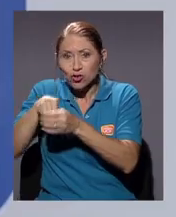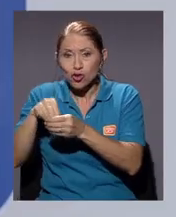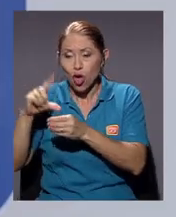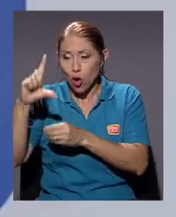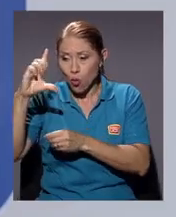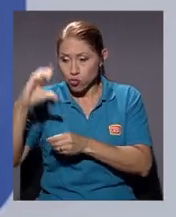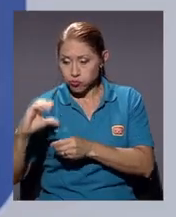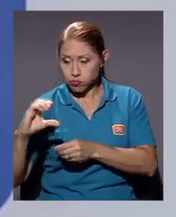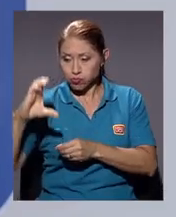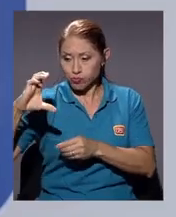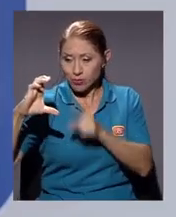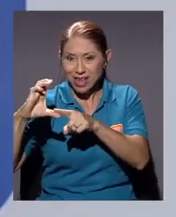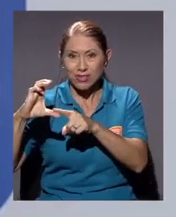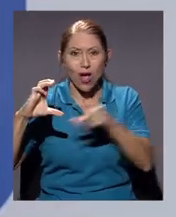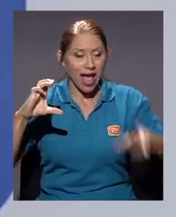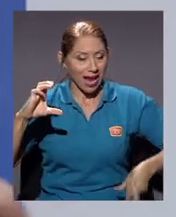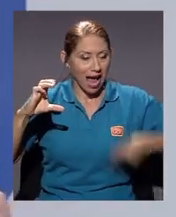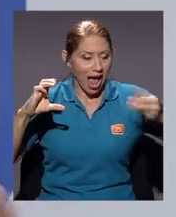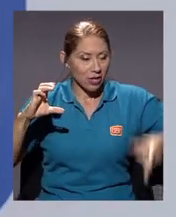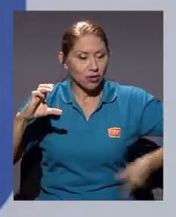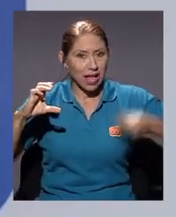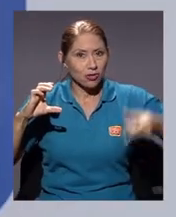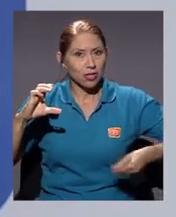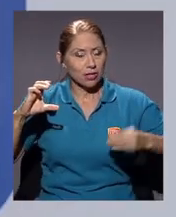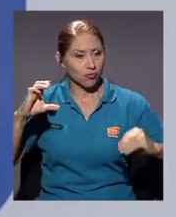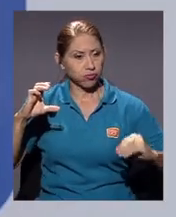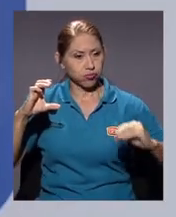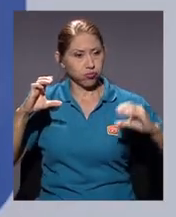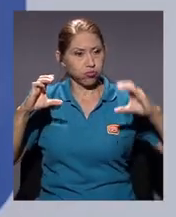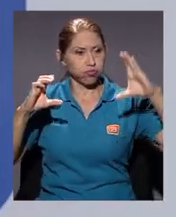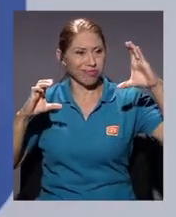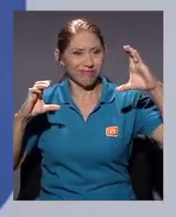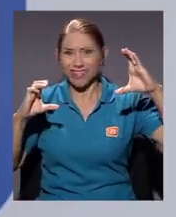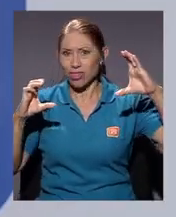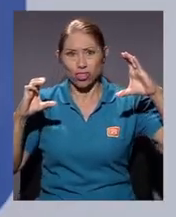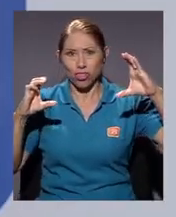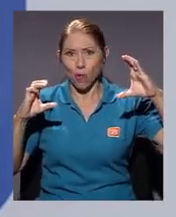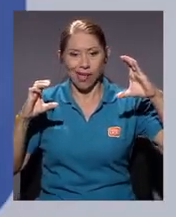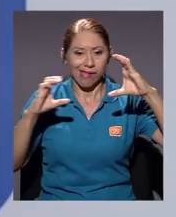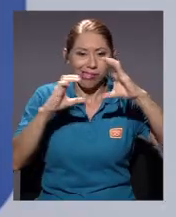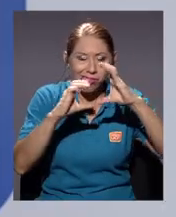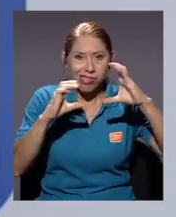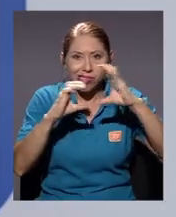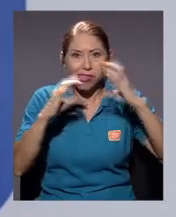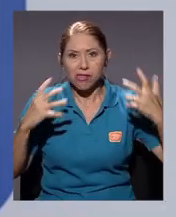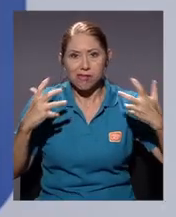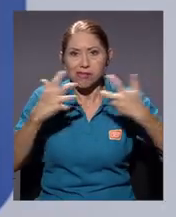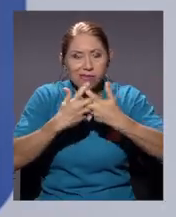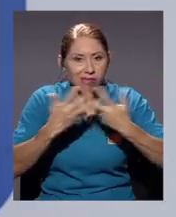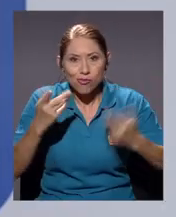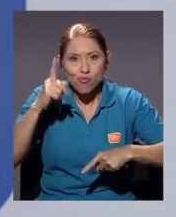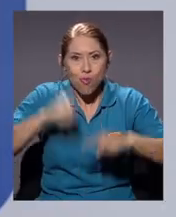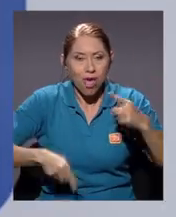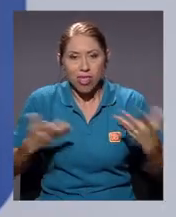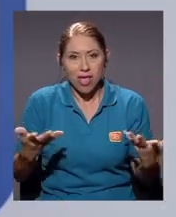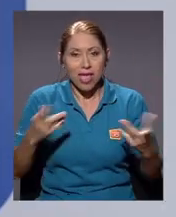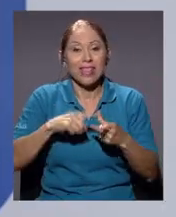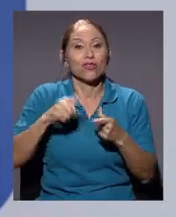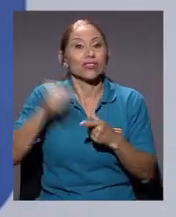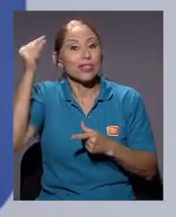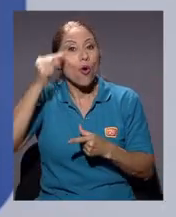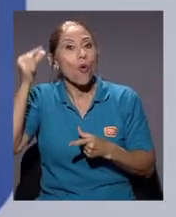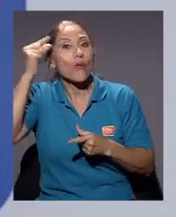egresos o los gastos en que debe que debe hacer el gobierno central de tal forma que el gobierno tiene que